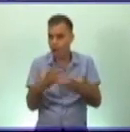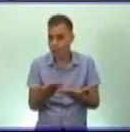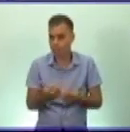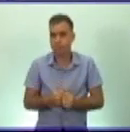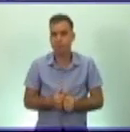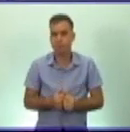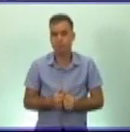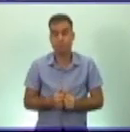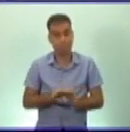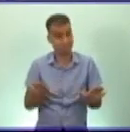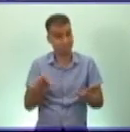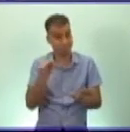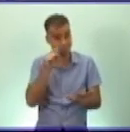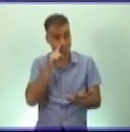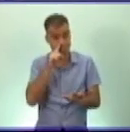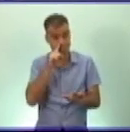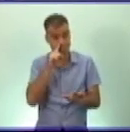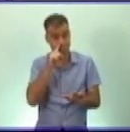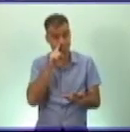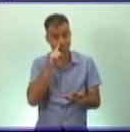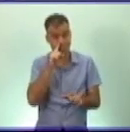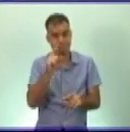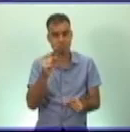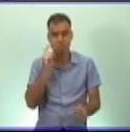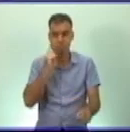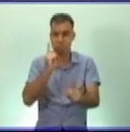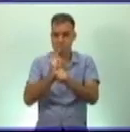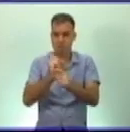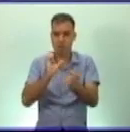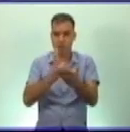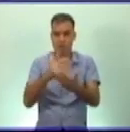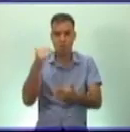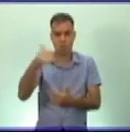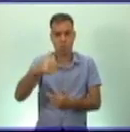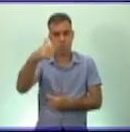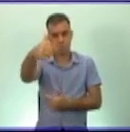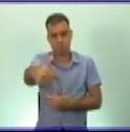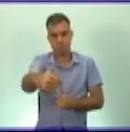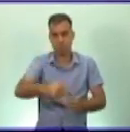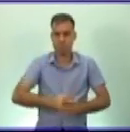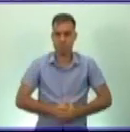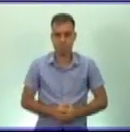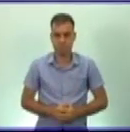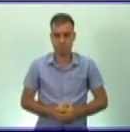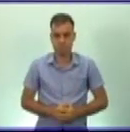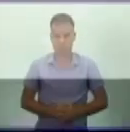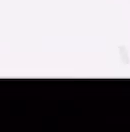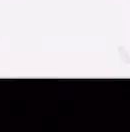Ya de esta forma entonces me estoy despidiendo hasta un próximo encuentro. Nos vemos.